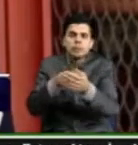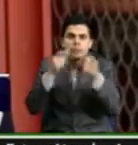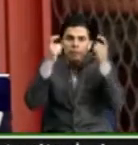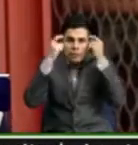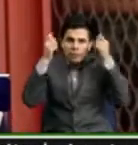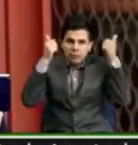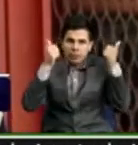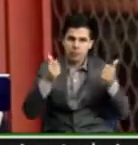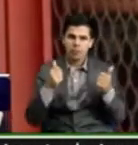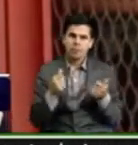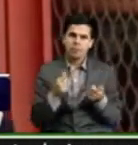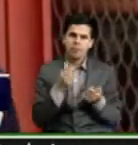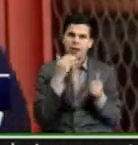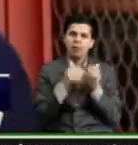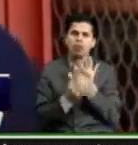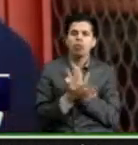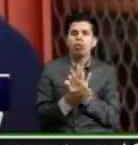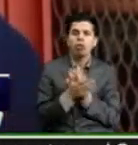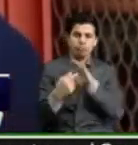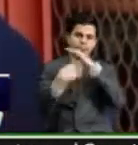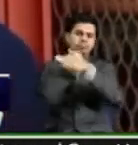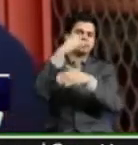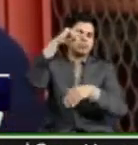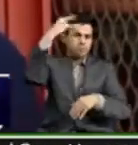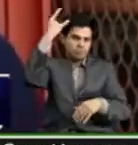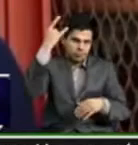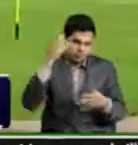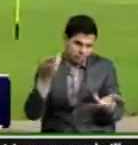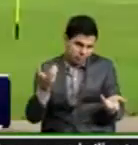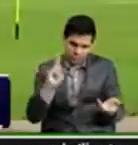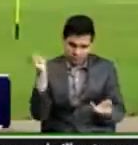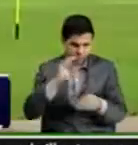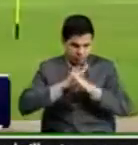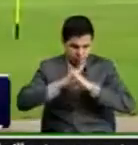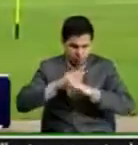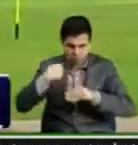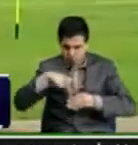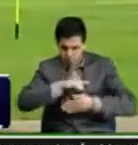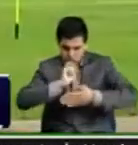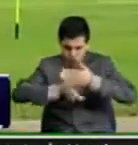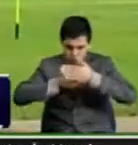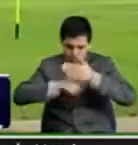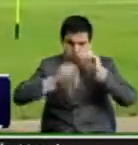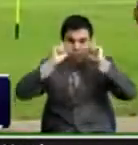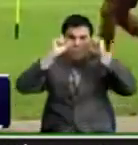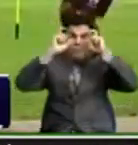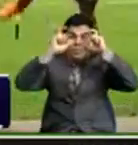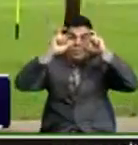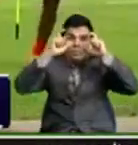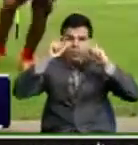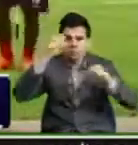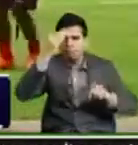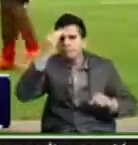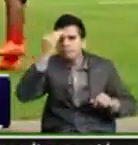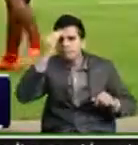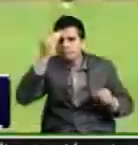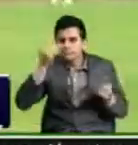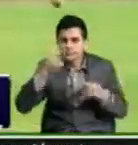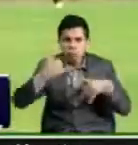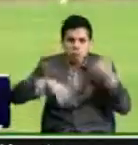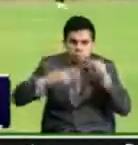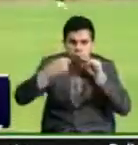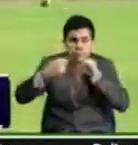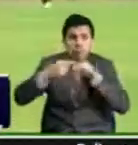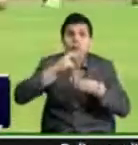espacios porque por ahí te lastimaría entonces nosotros ahora hemos intentado tomar todo tipo de precauciones sabiendo de que va a ser un partido muy intenso muy muy bien jugado